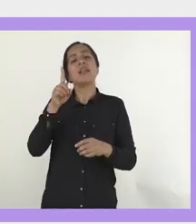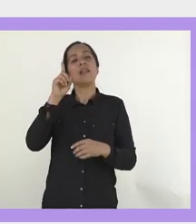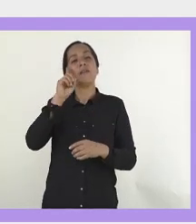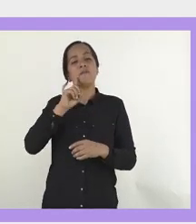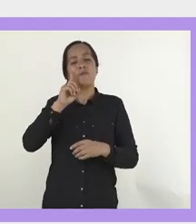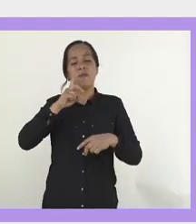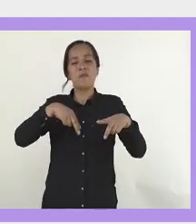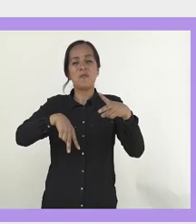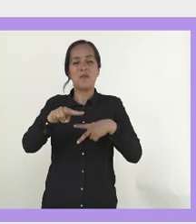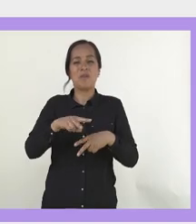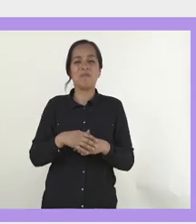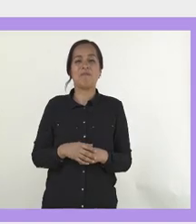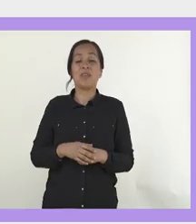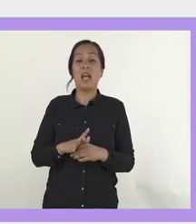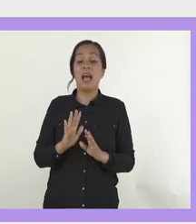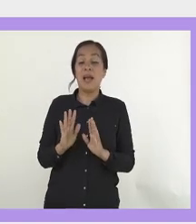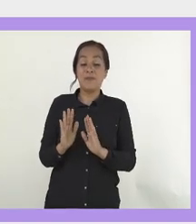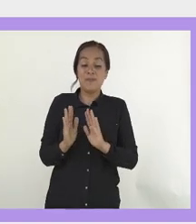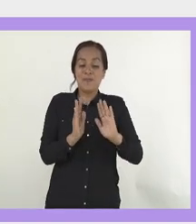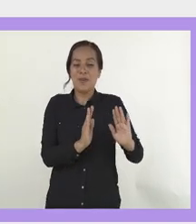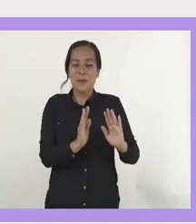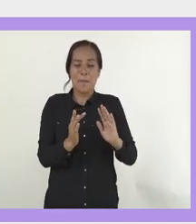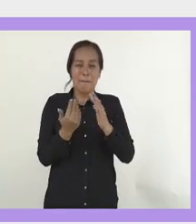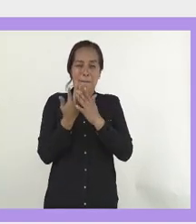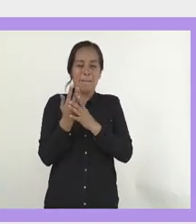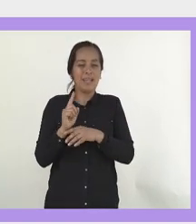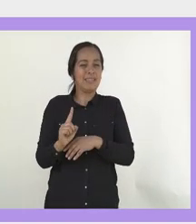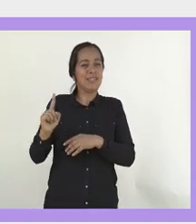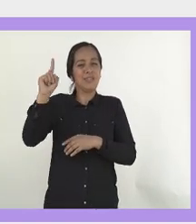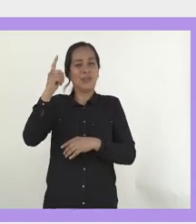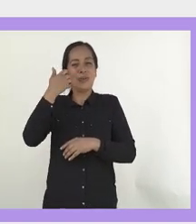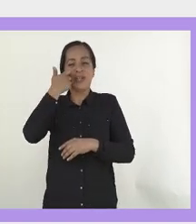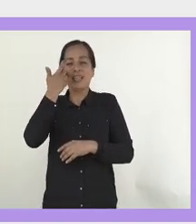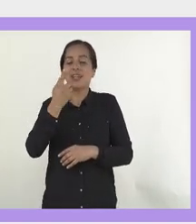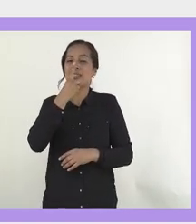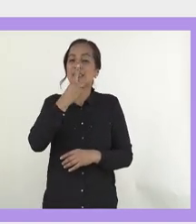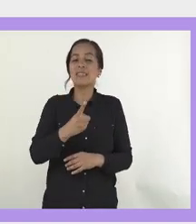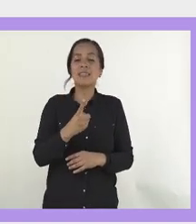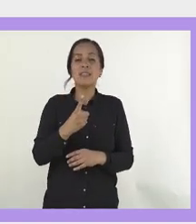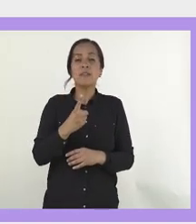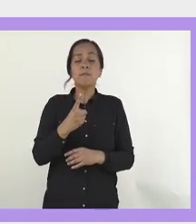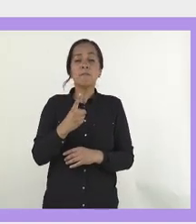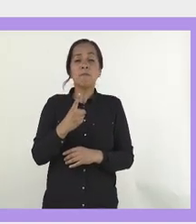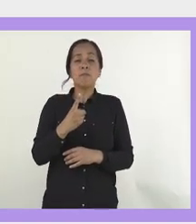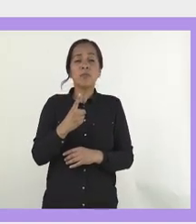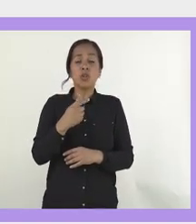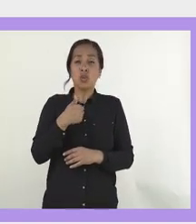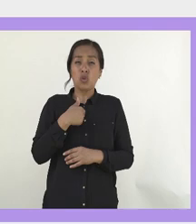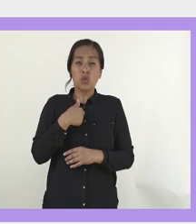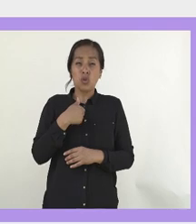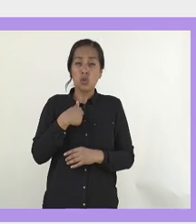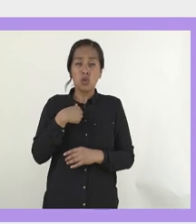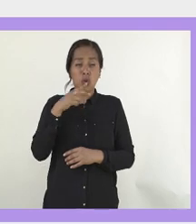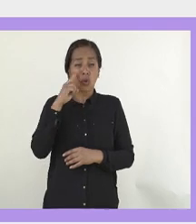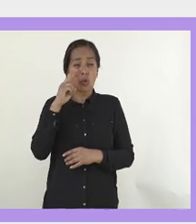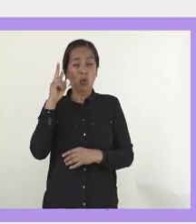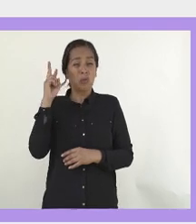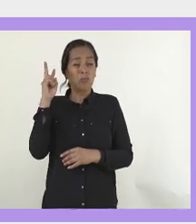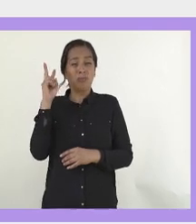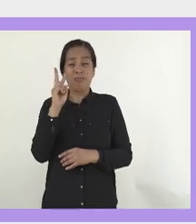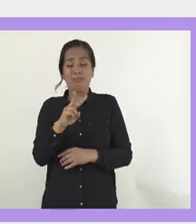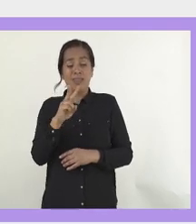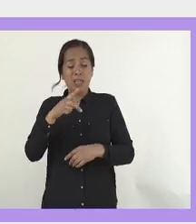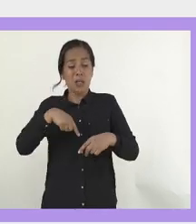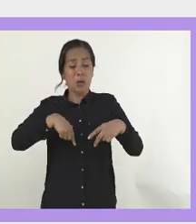Oigan quiero hacer una nota para arrancar esto yo no vengo del fútbol femenil es mi gran pecado